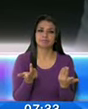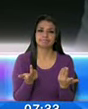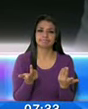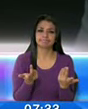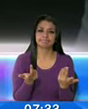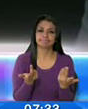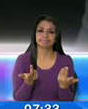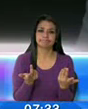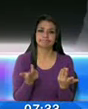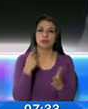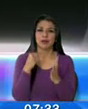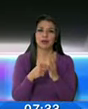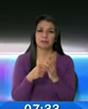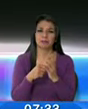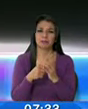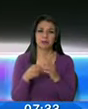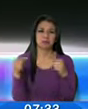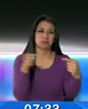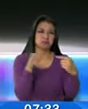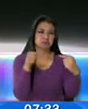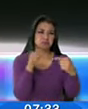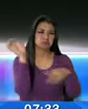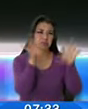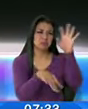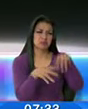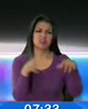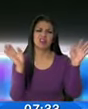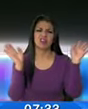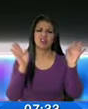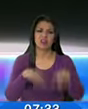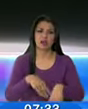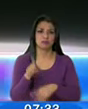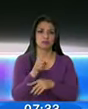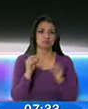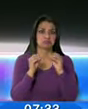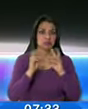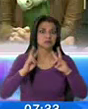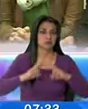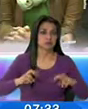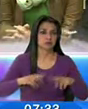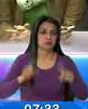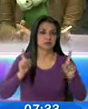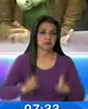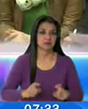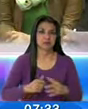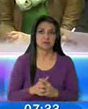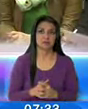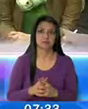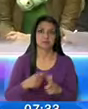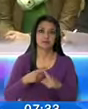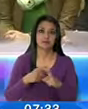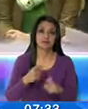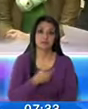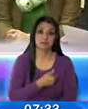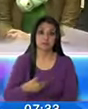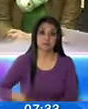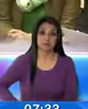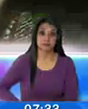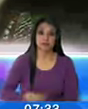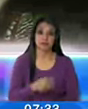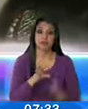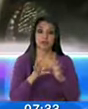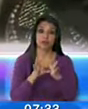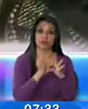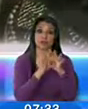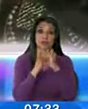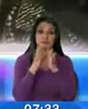de un acto de violencia simple. Habría que analizarlo con mucha más profundidad. Y es que el exmandatario y sus coidearios han denunciado